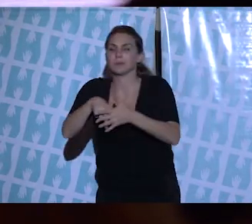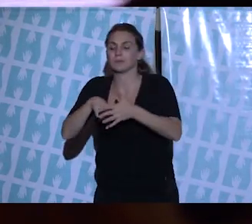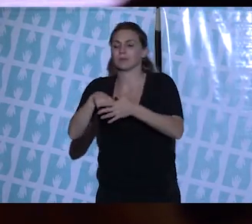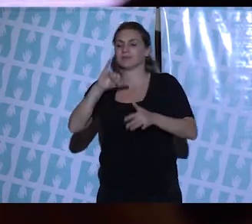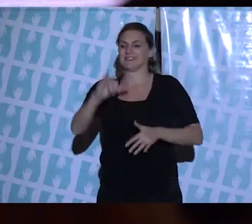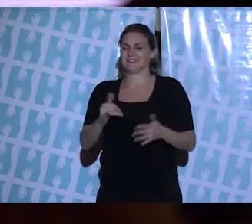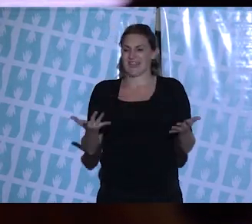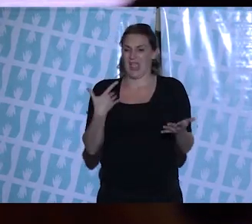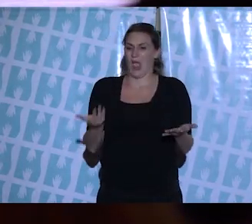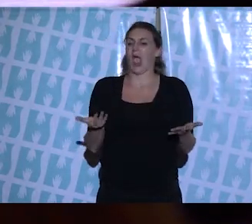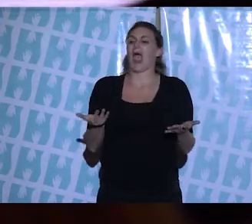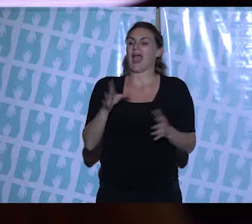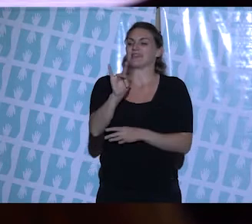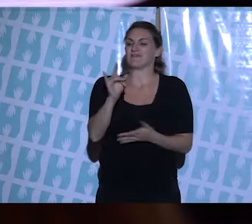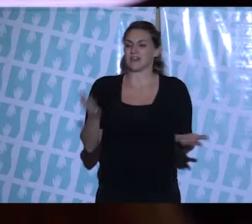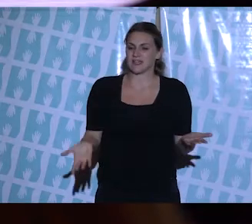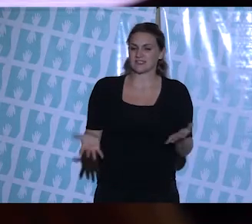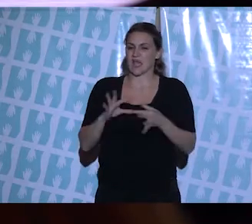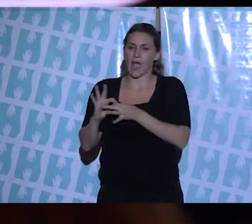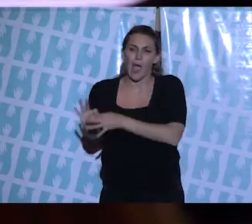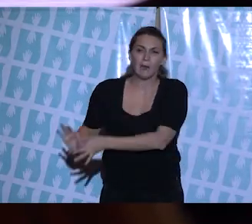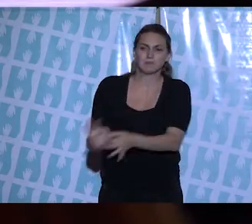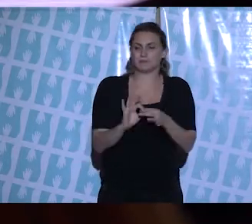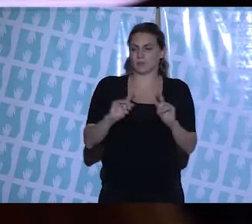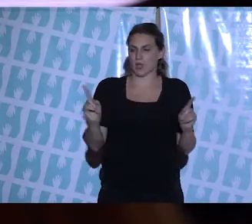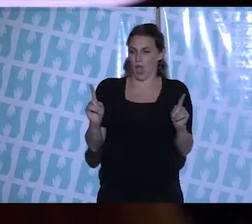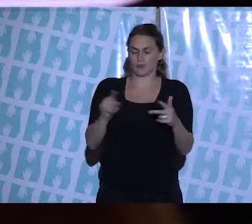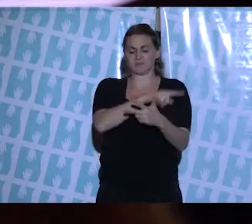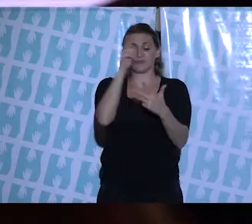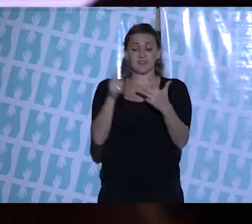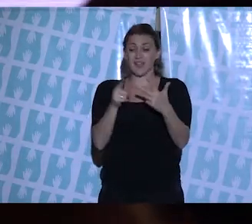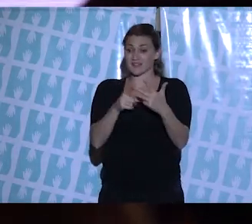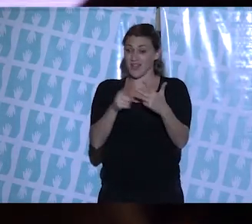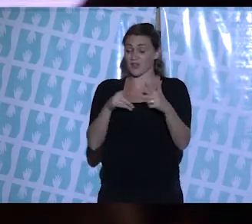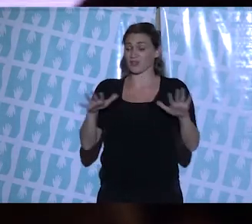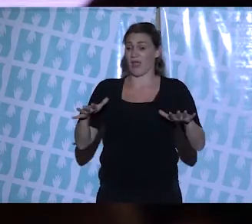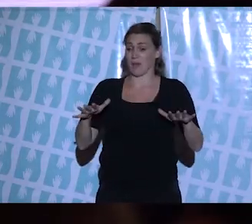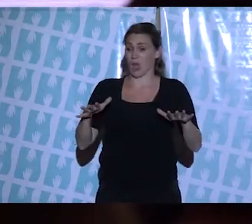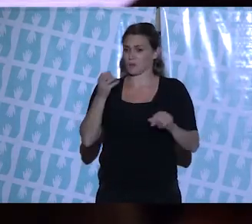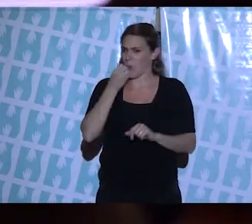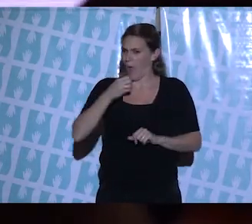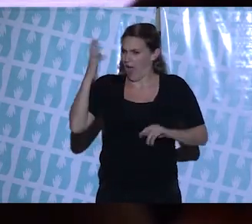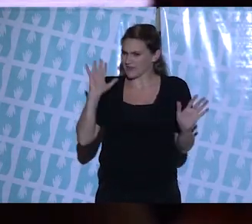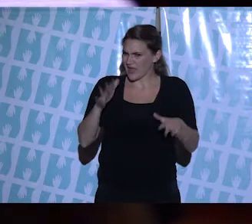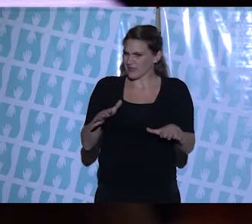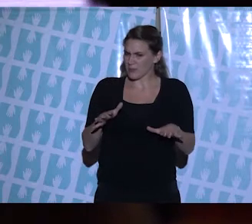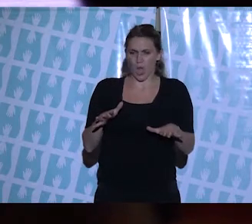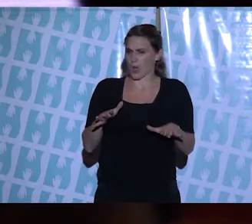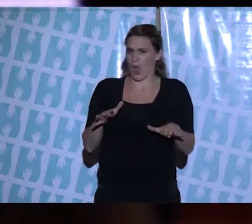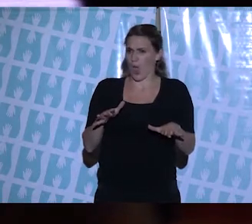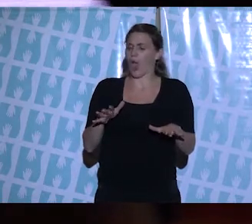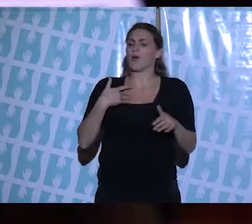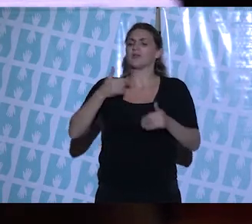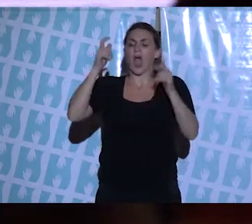temblor, y no cualquier temblor, sino temblor de reposo. Por eso, paradójicamente, muchos